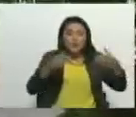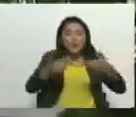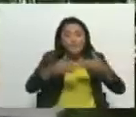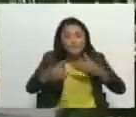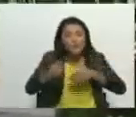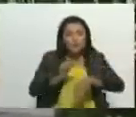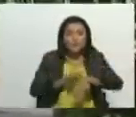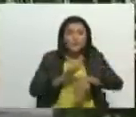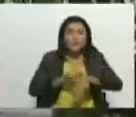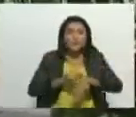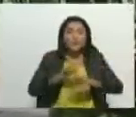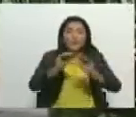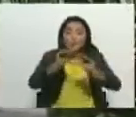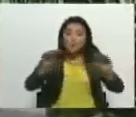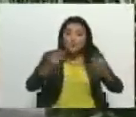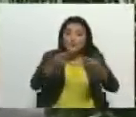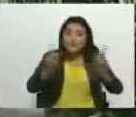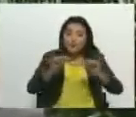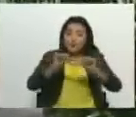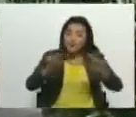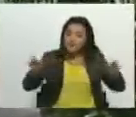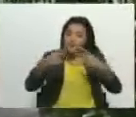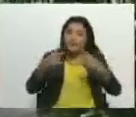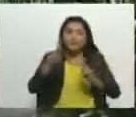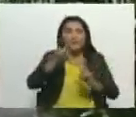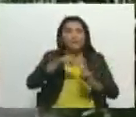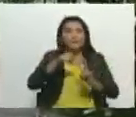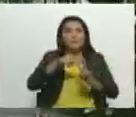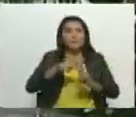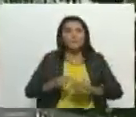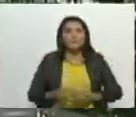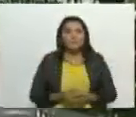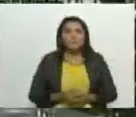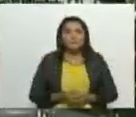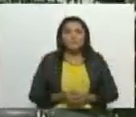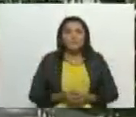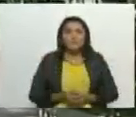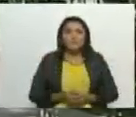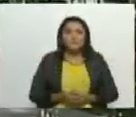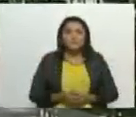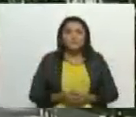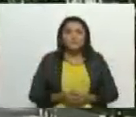minutos. La invitación es para que continúen en sintonía de Venezolana de Televisión. Naciones Unidas.